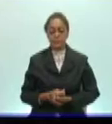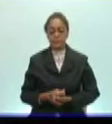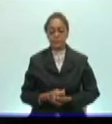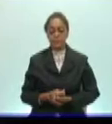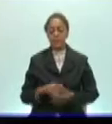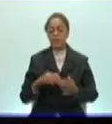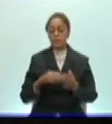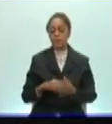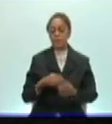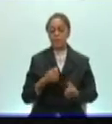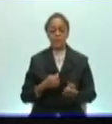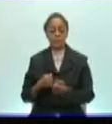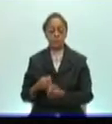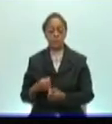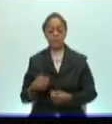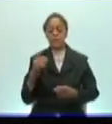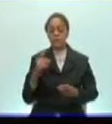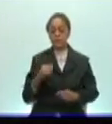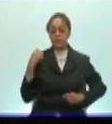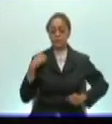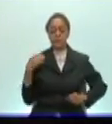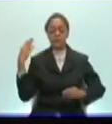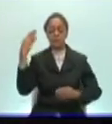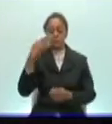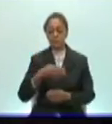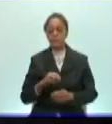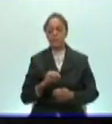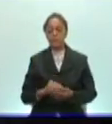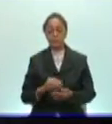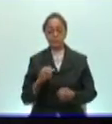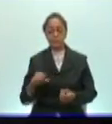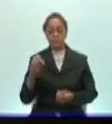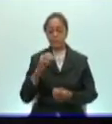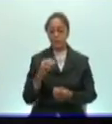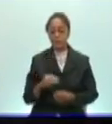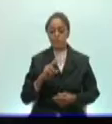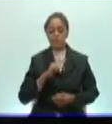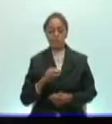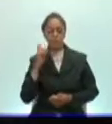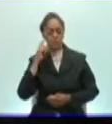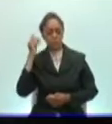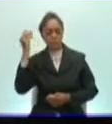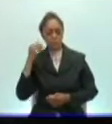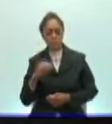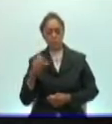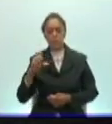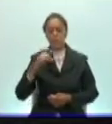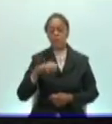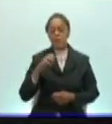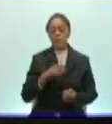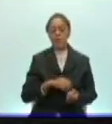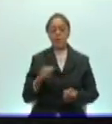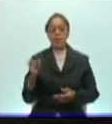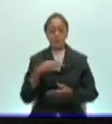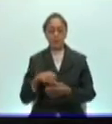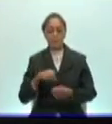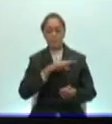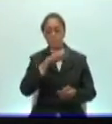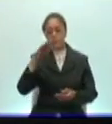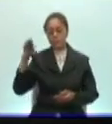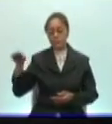Miles de combatientes y milicianos acuden al llamado para la operación militar conocida como Limpia del Escambray.